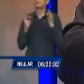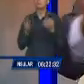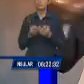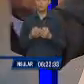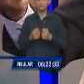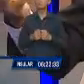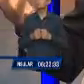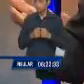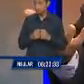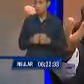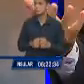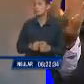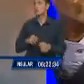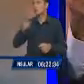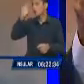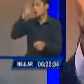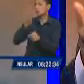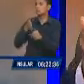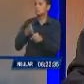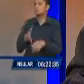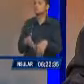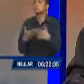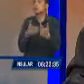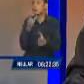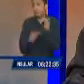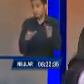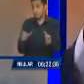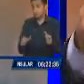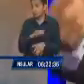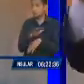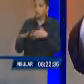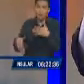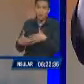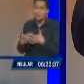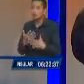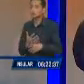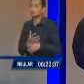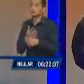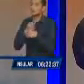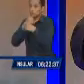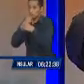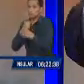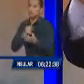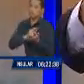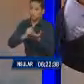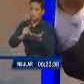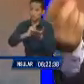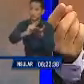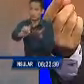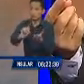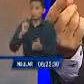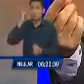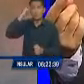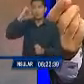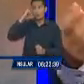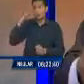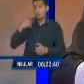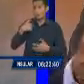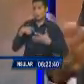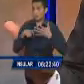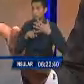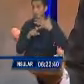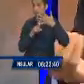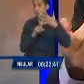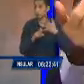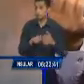sería tener una población asegurada y que no solo esté asegurada la que tiene relación de dependencia.